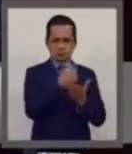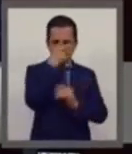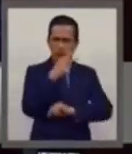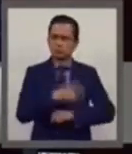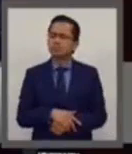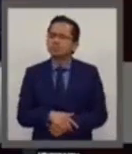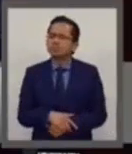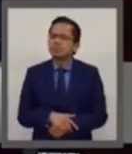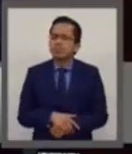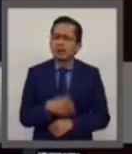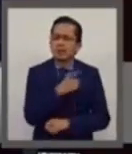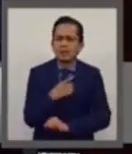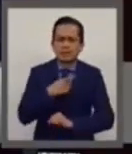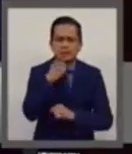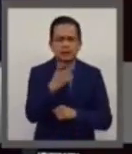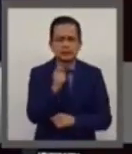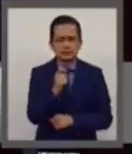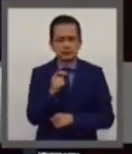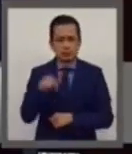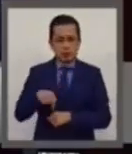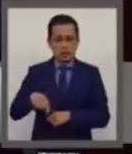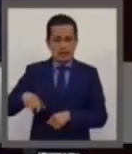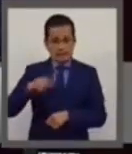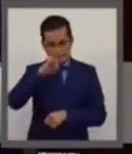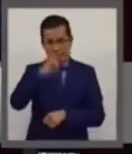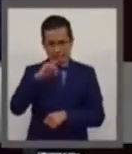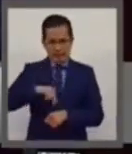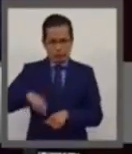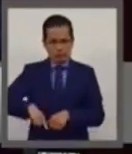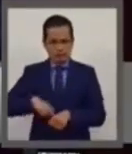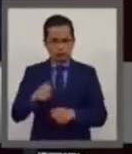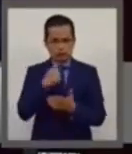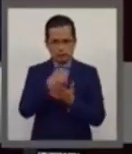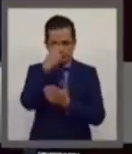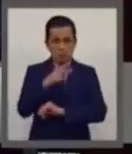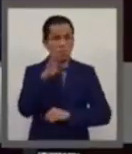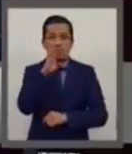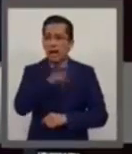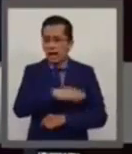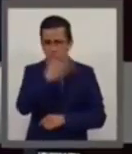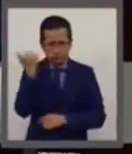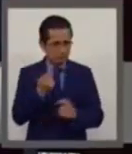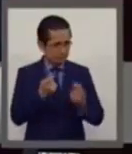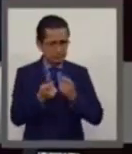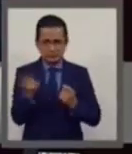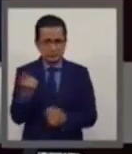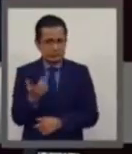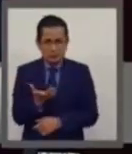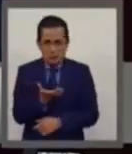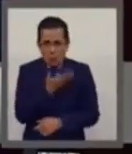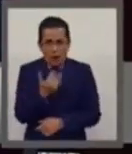ante la impericia y negligencia del jefe de gobierno, surge la necesidad de aplicar recursos económicos